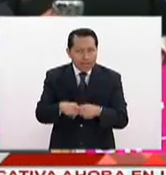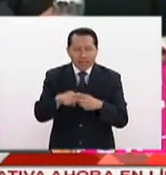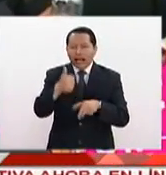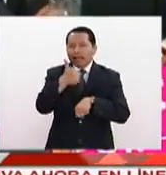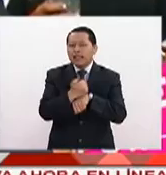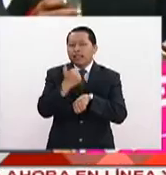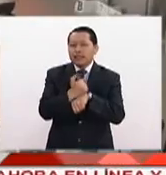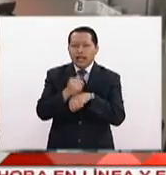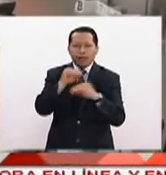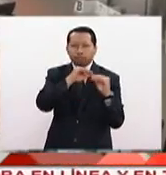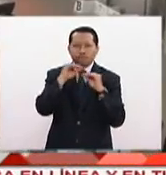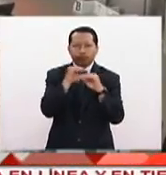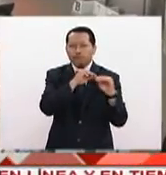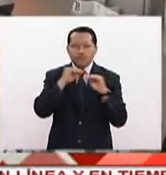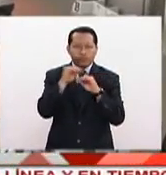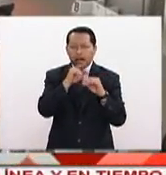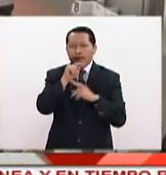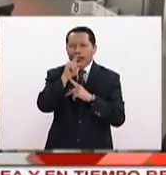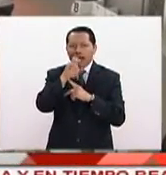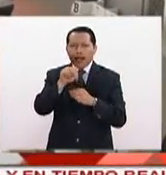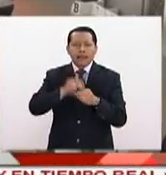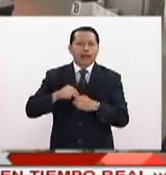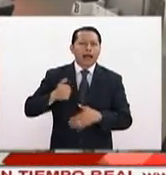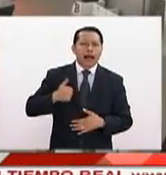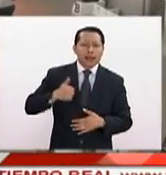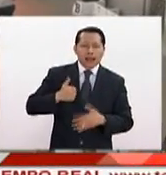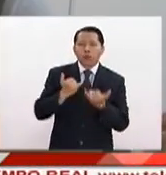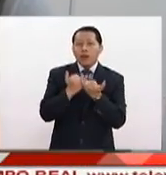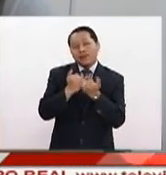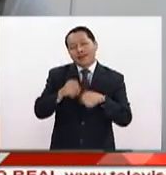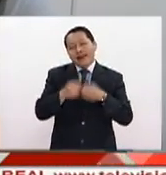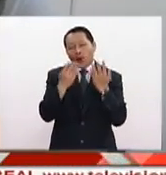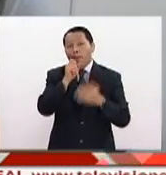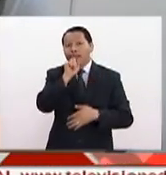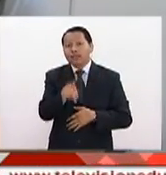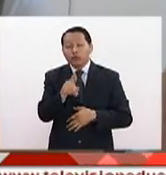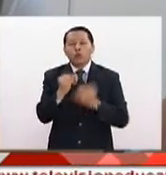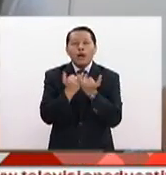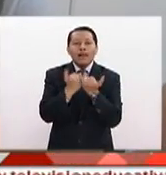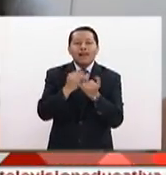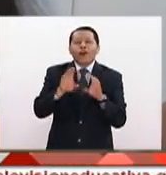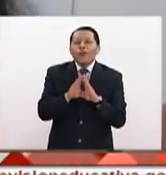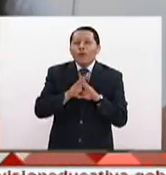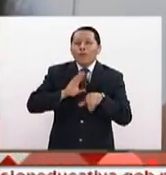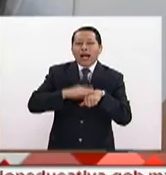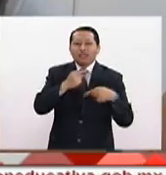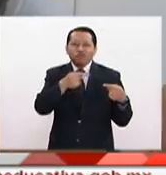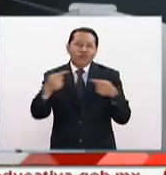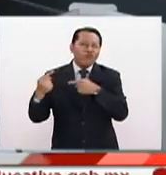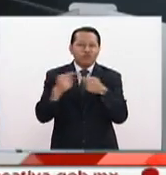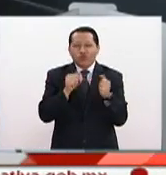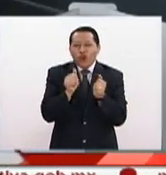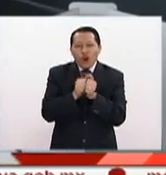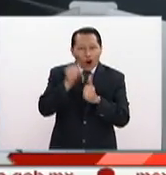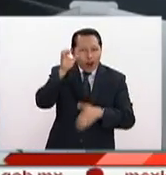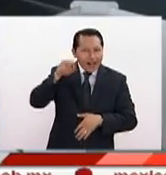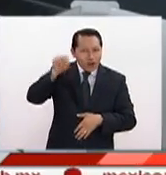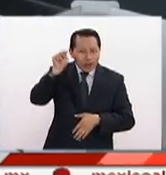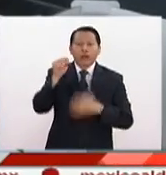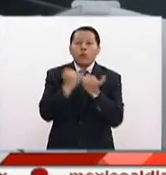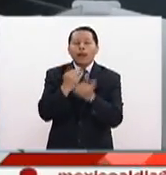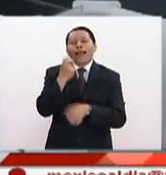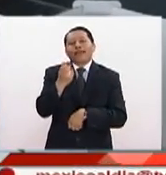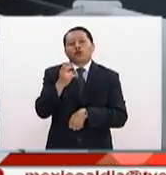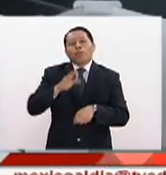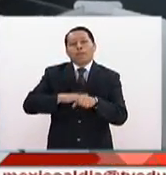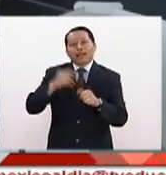renegociación de este Tratado de Libre Comercio allá en Canadá, y por supuesto también elevó las tensiones con Corea del Norte. Estas han sido en